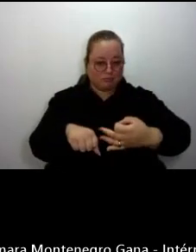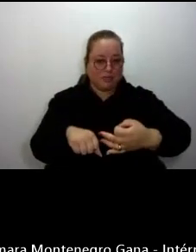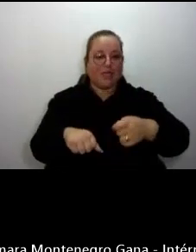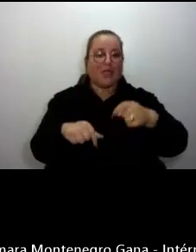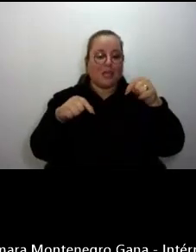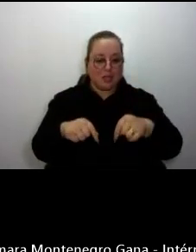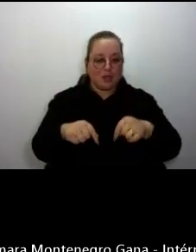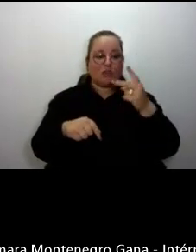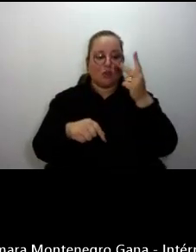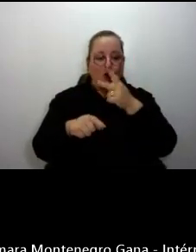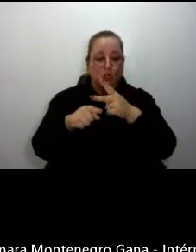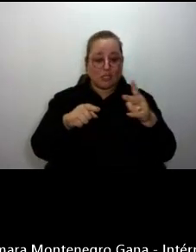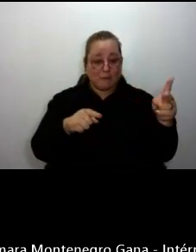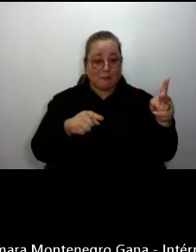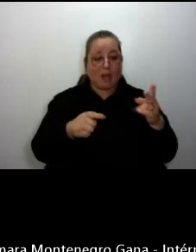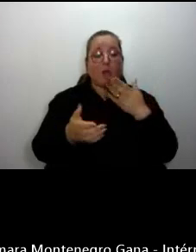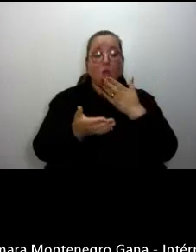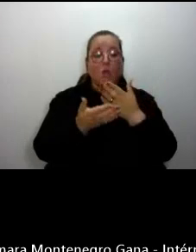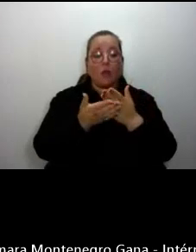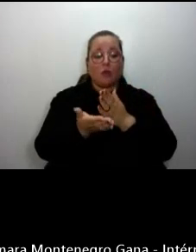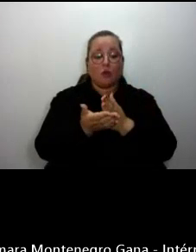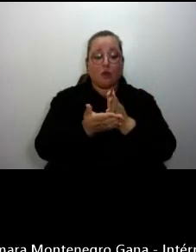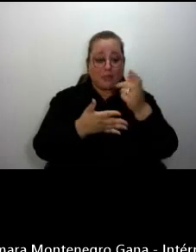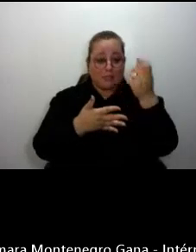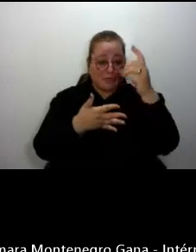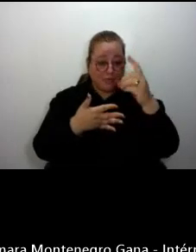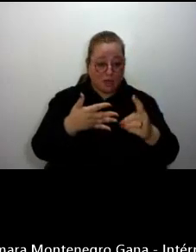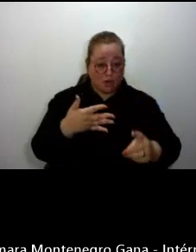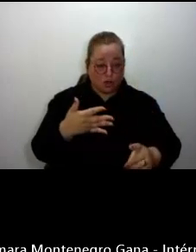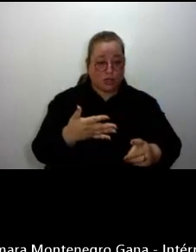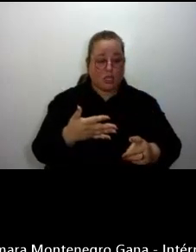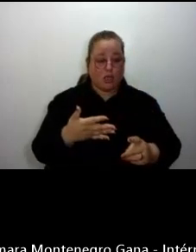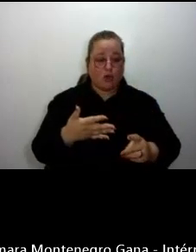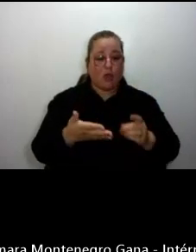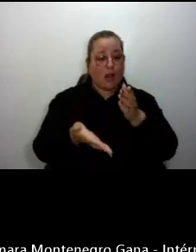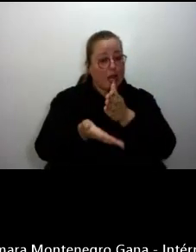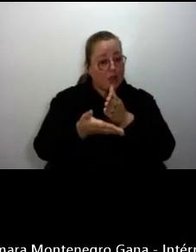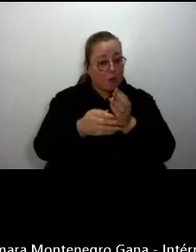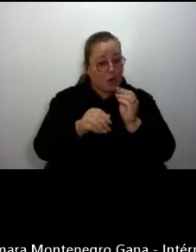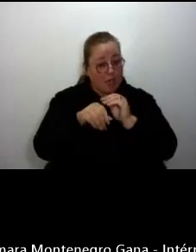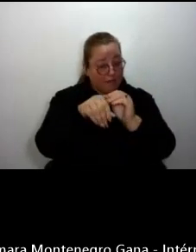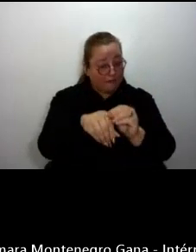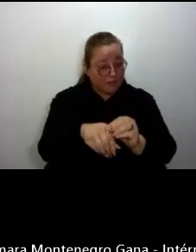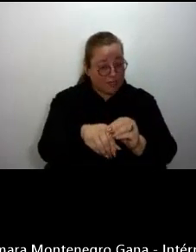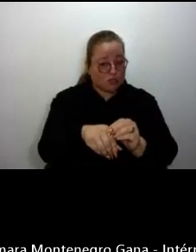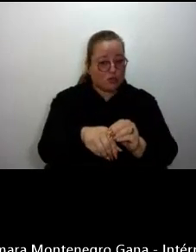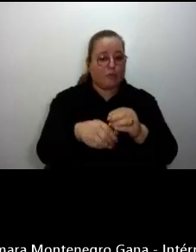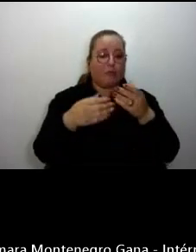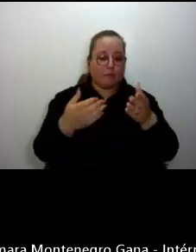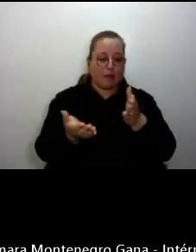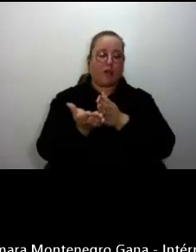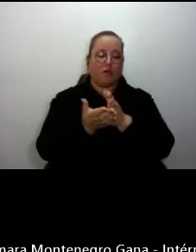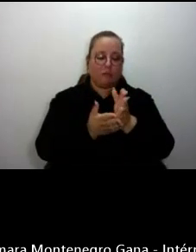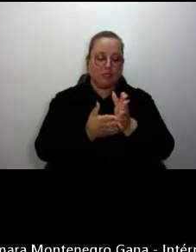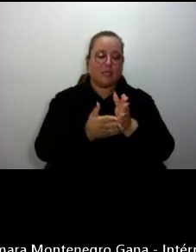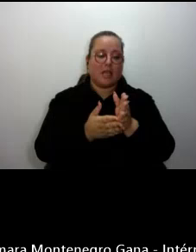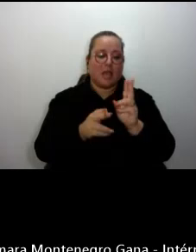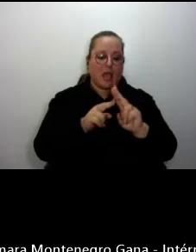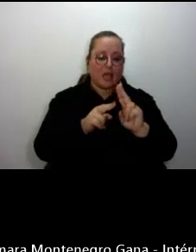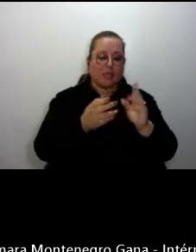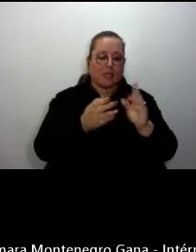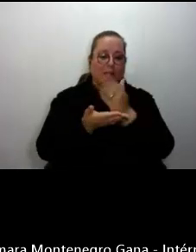son 2 semanas desde que se conoce el diagnóstico dentro del establecimiento educativo para poder construir el